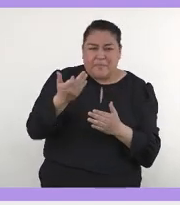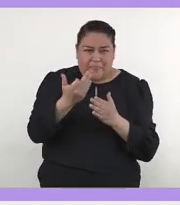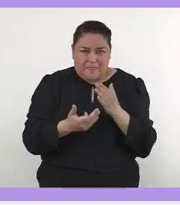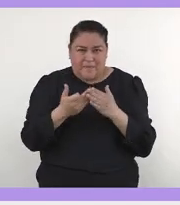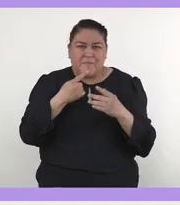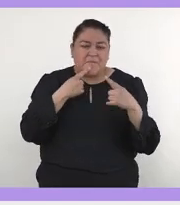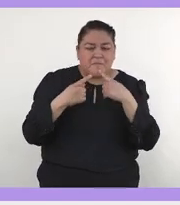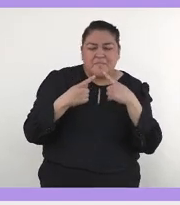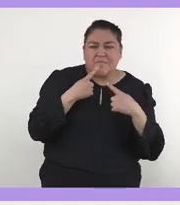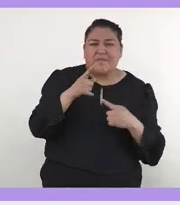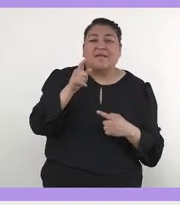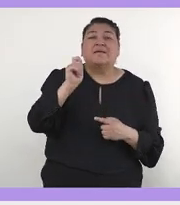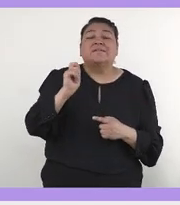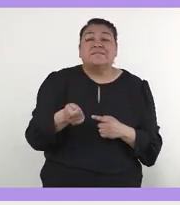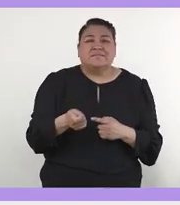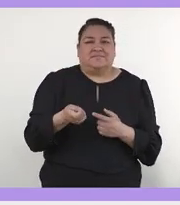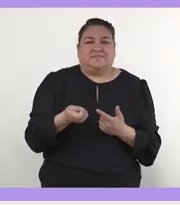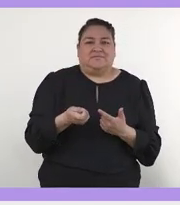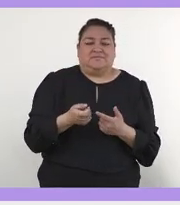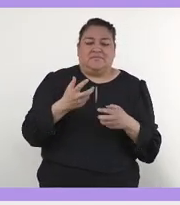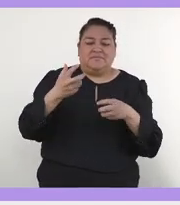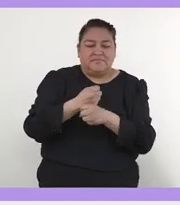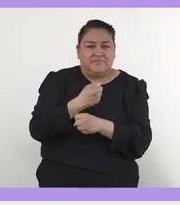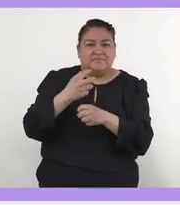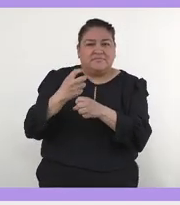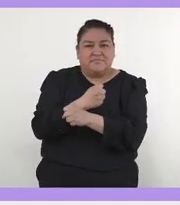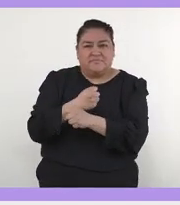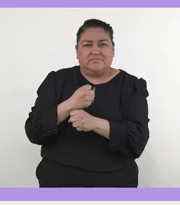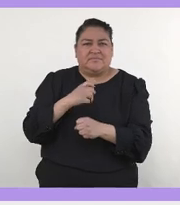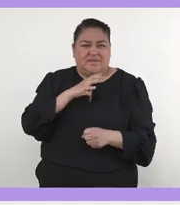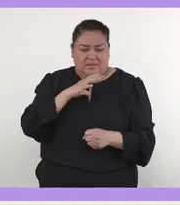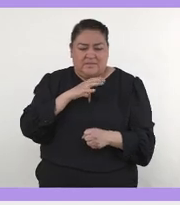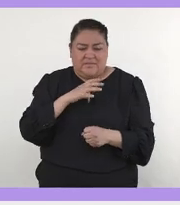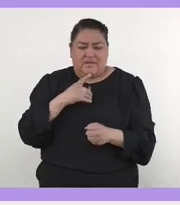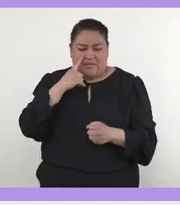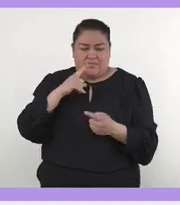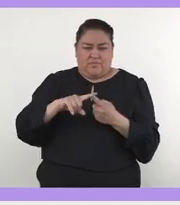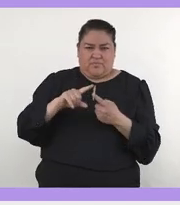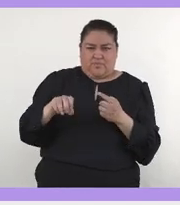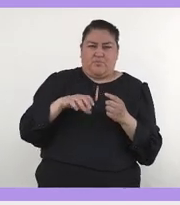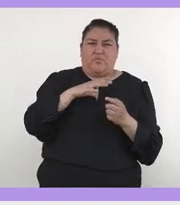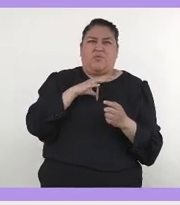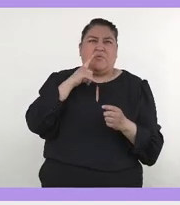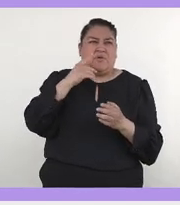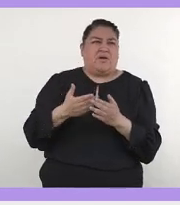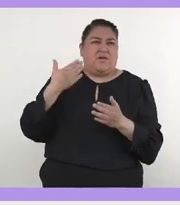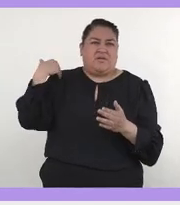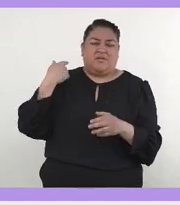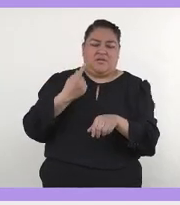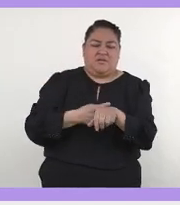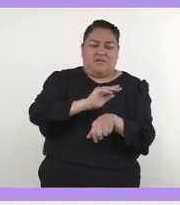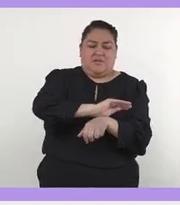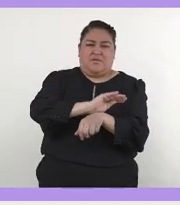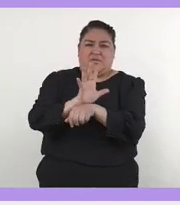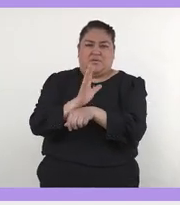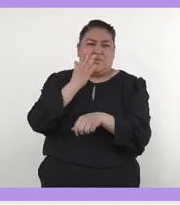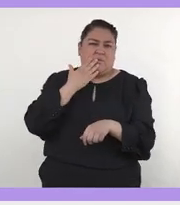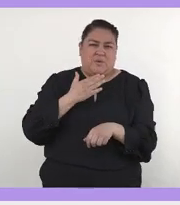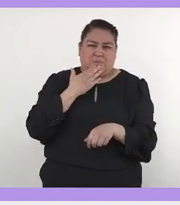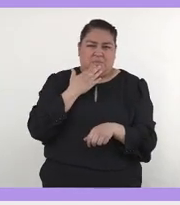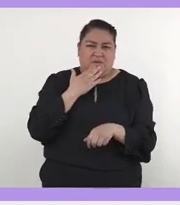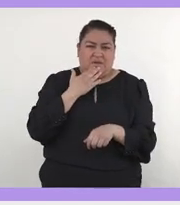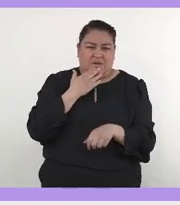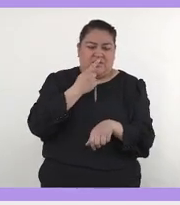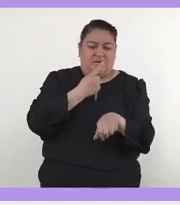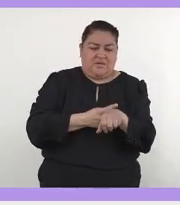que lo que hacen es que van determinando palabras Entonces por ejemplo habían en este momento no existía la palabra covid por ejemplo Entonces se creó la palabra